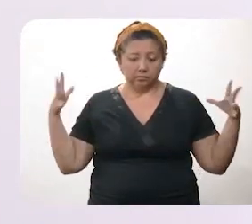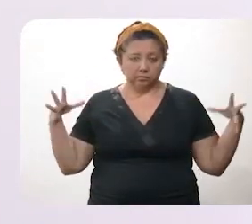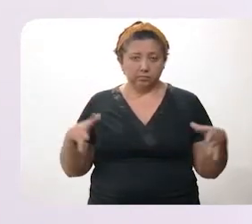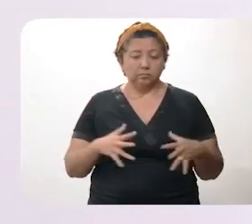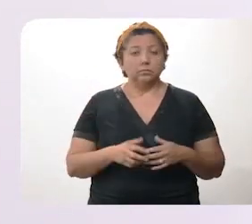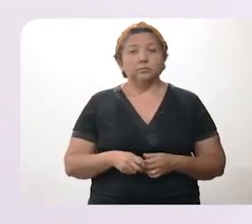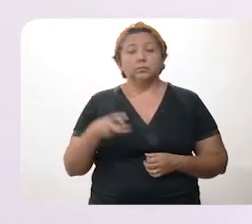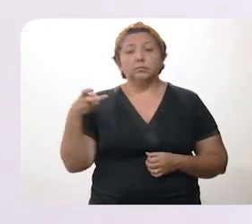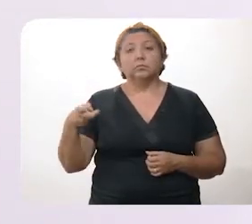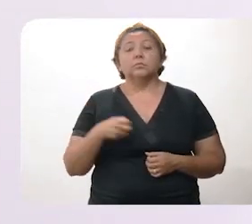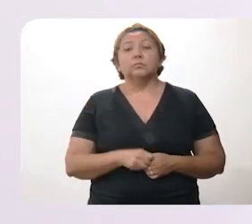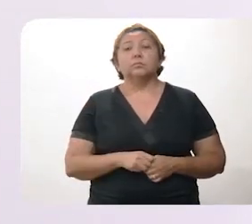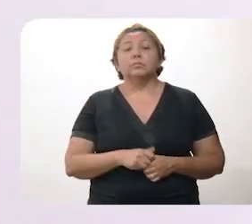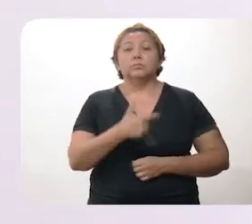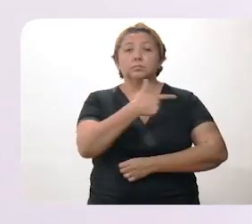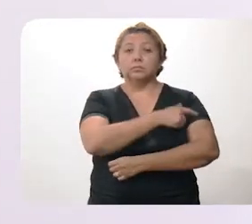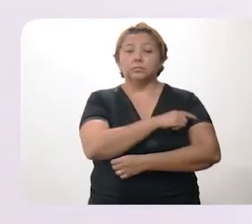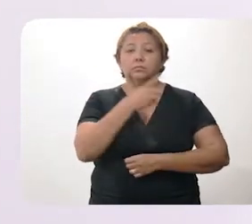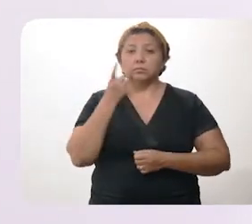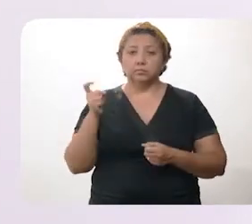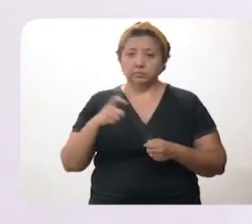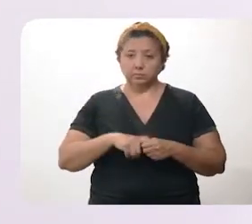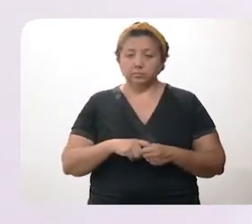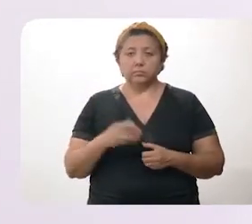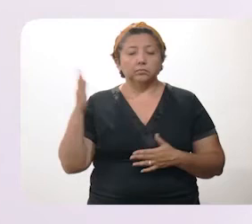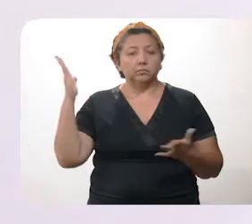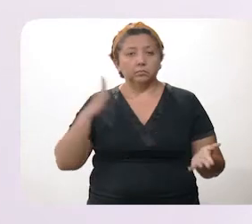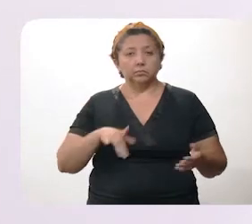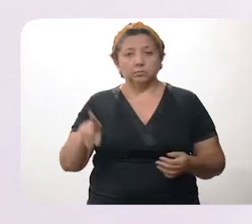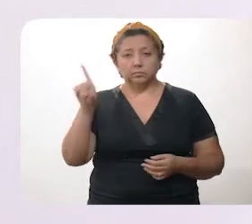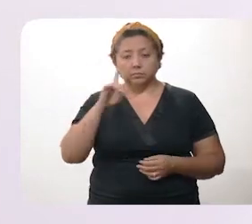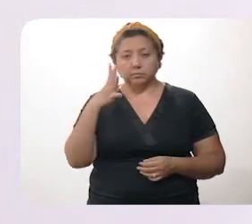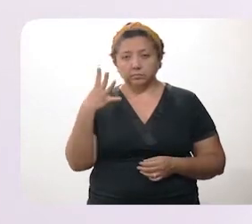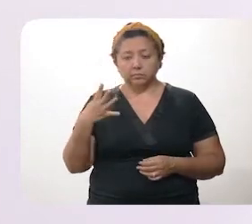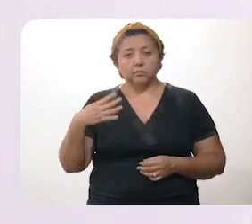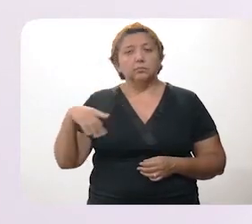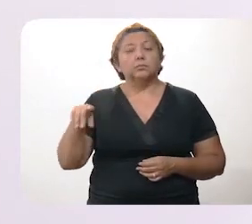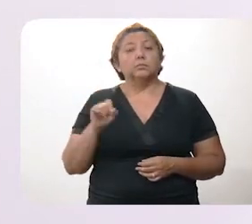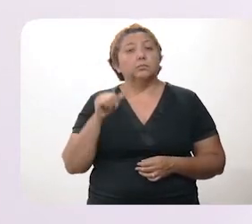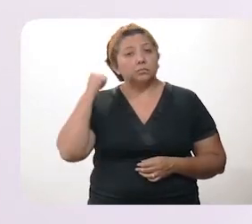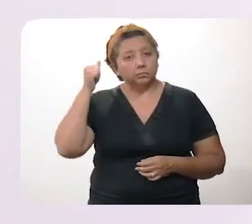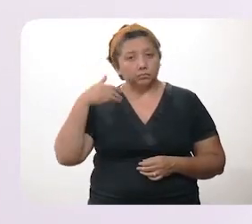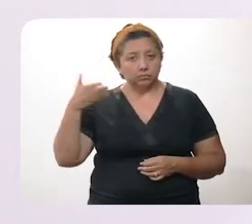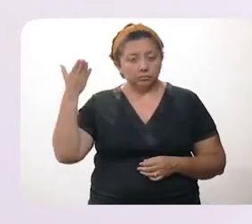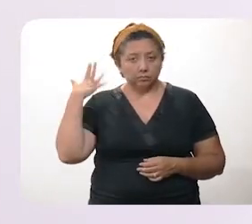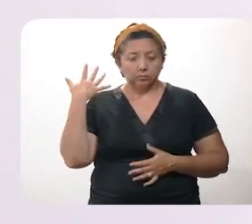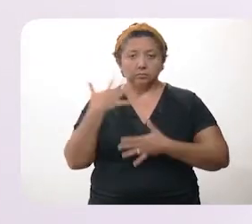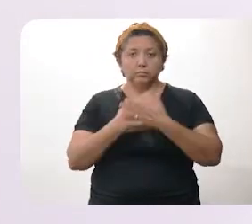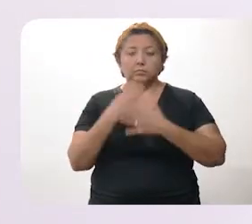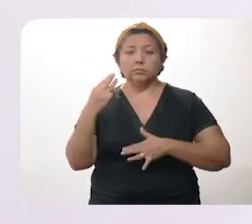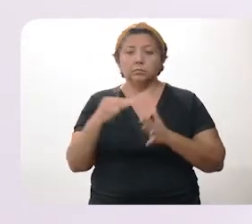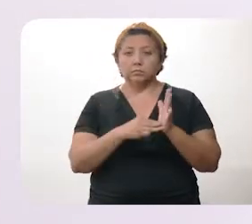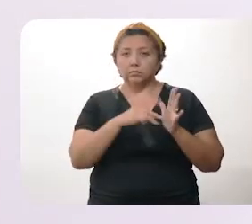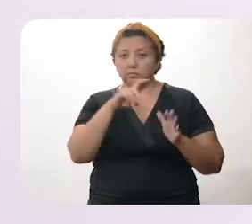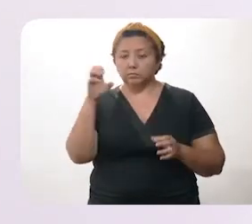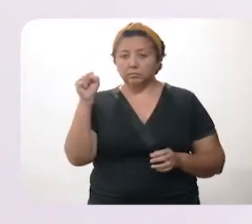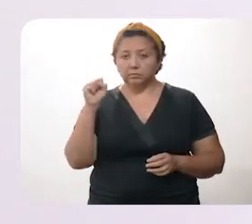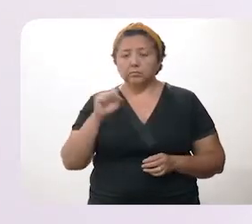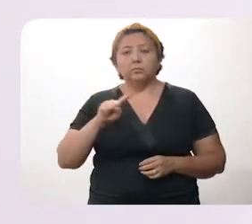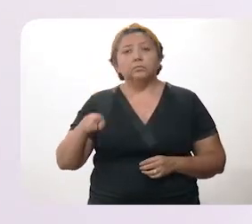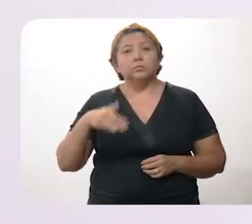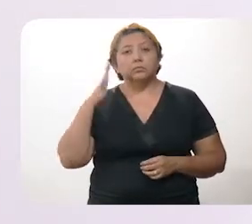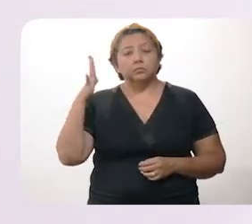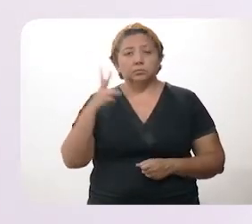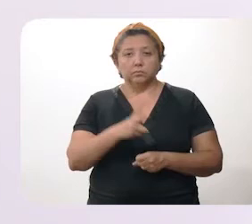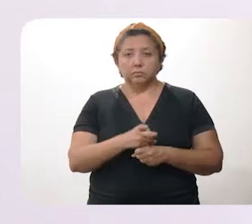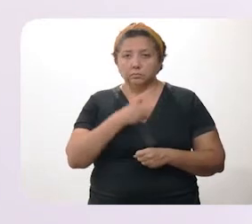conglomeraciones. Estas dosis son parte del cargamento que llegó el domingo 4 pasado. Los 15.160 restantes serán